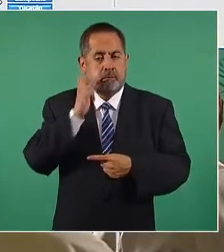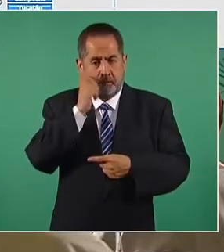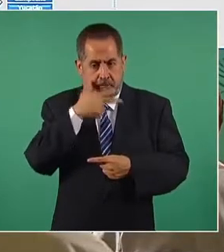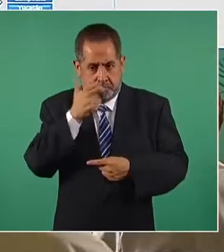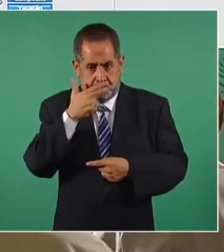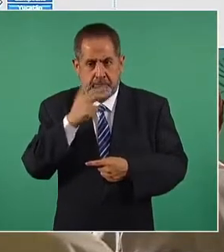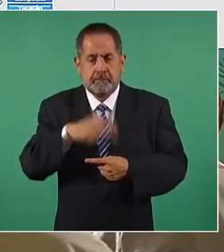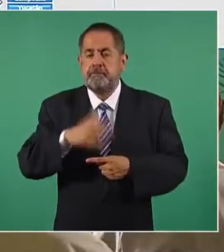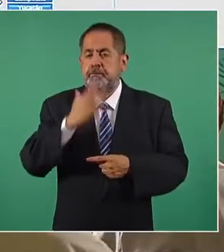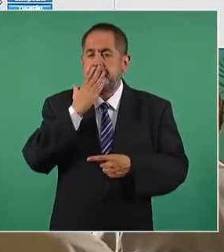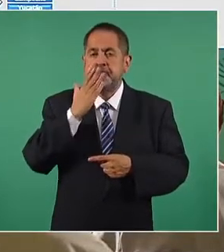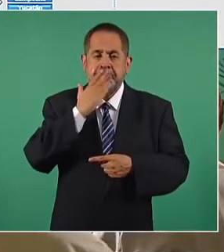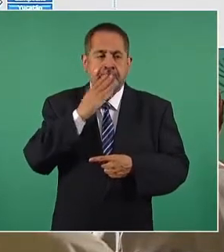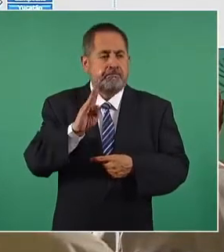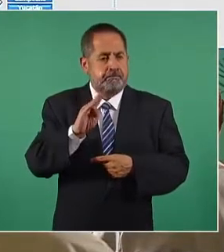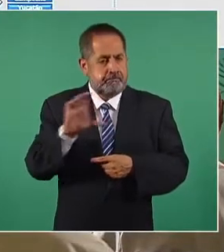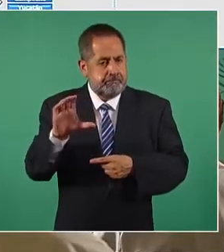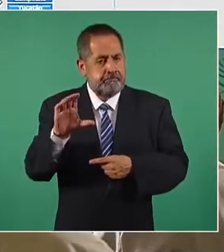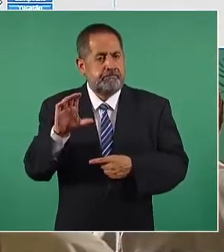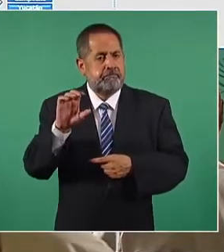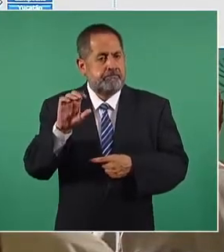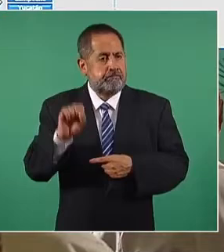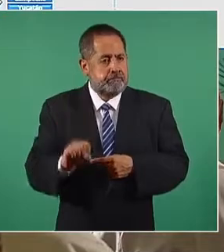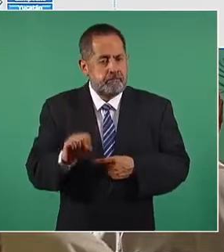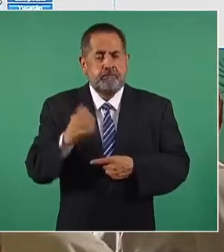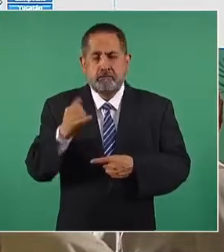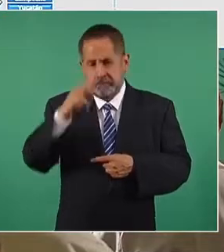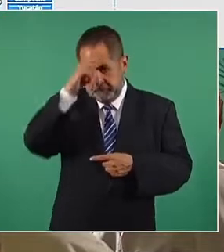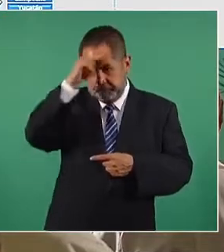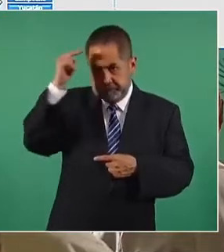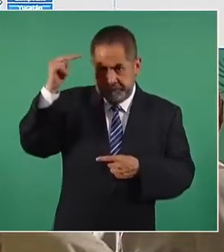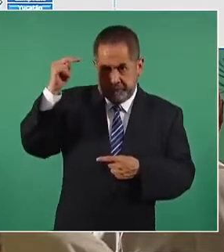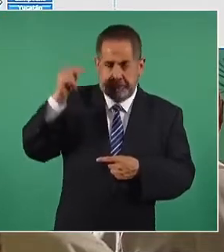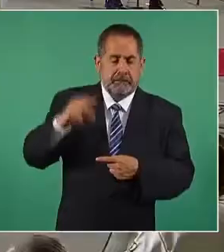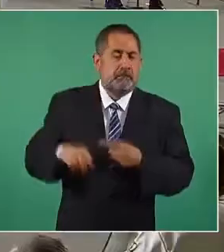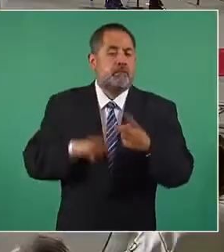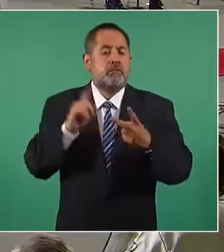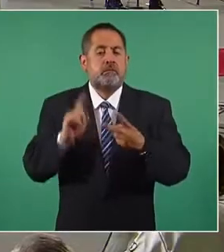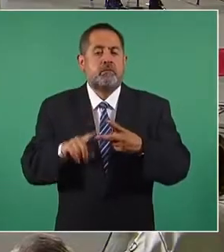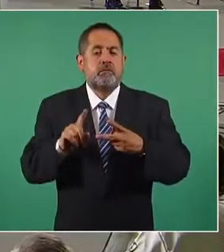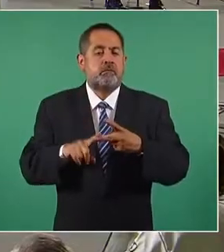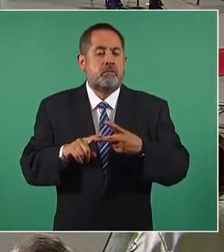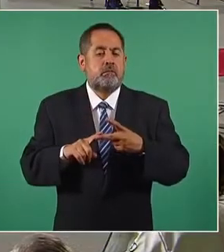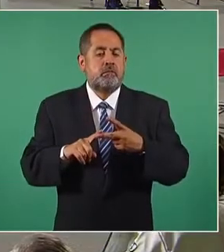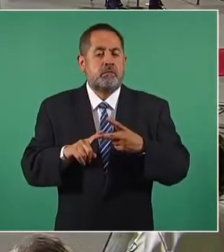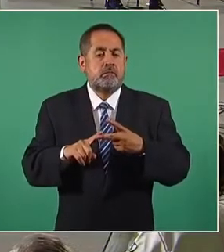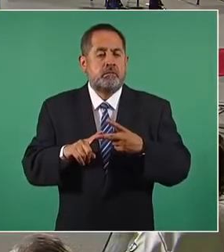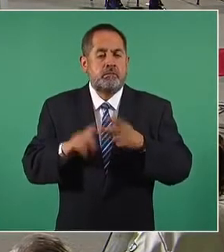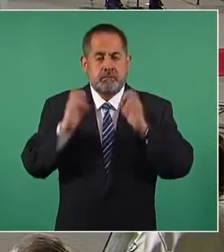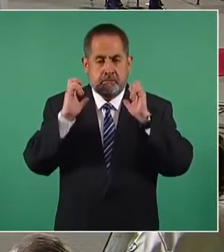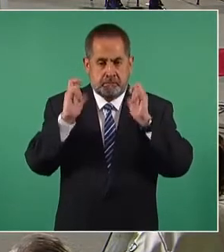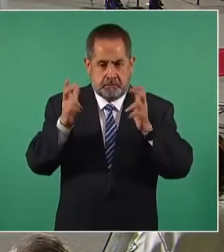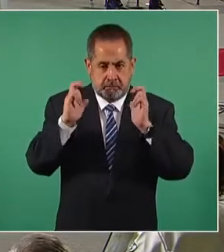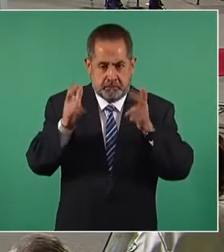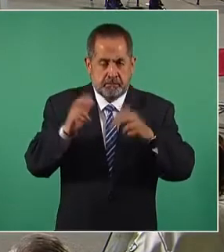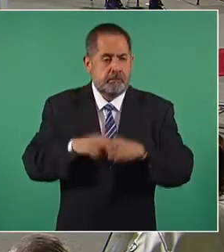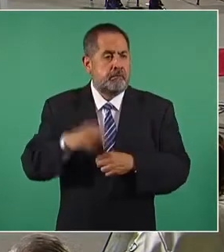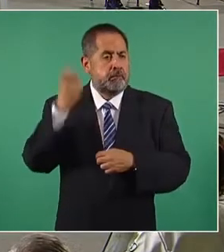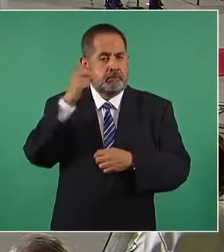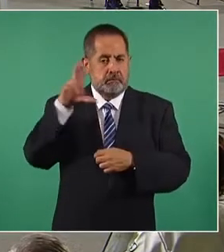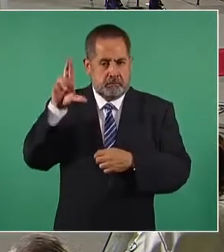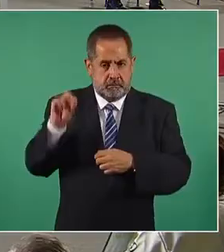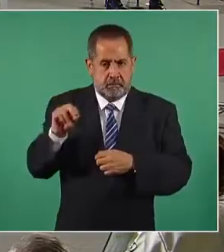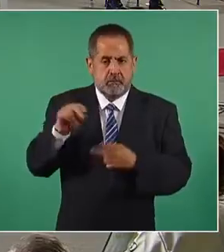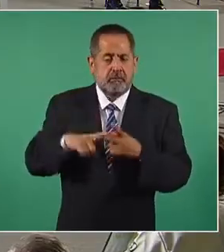Chihuahua, Sonora, Baja California Sur y Nayarit. Y en la ruta 2 se cubrió Chiapas, Quintana Roo,